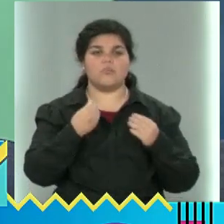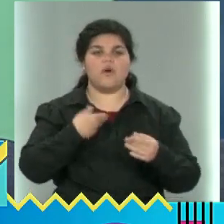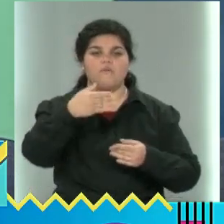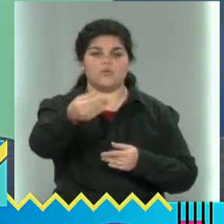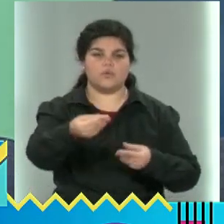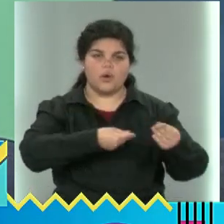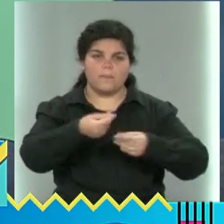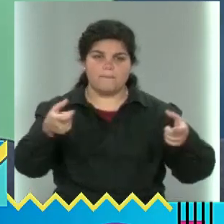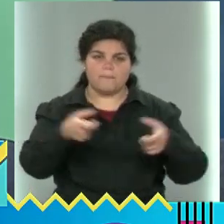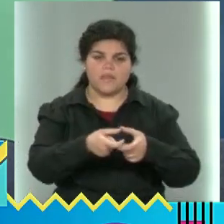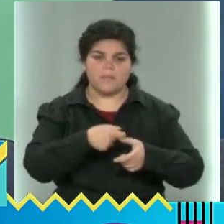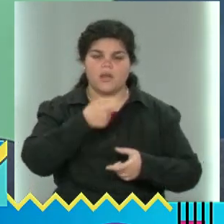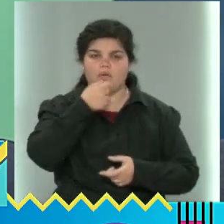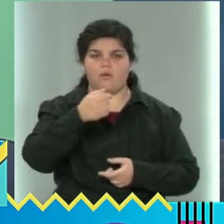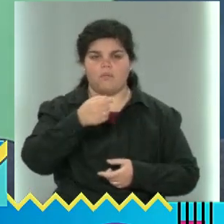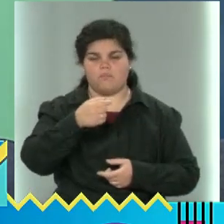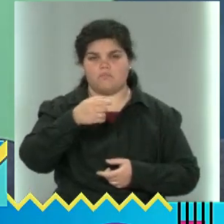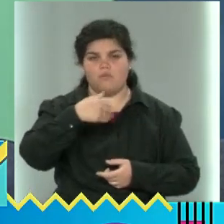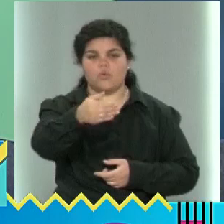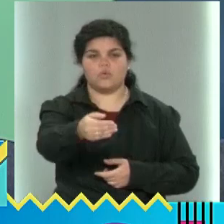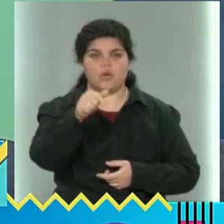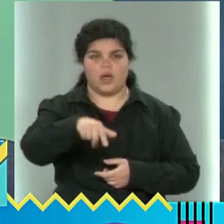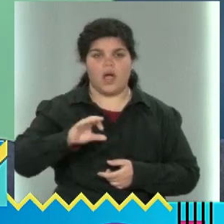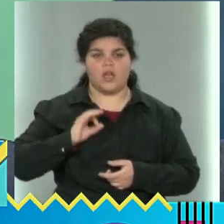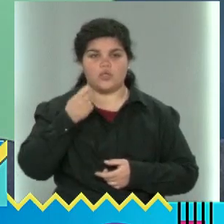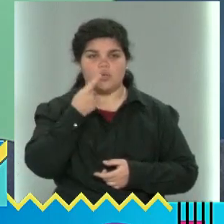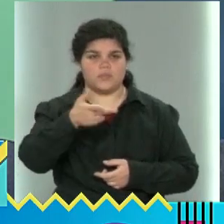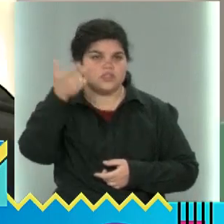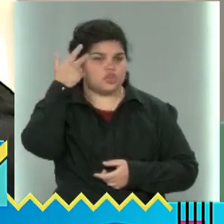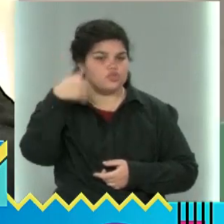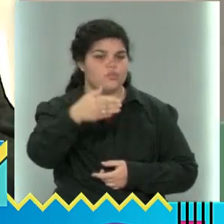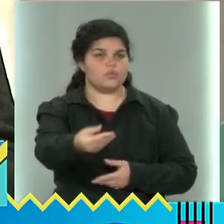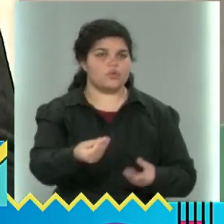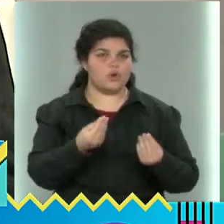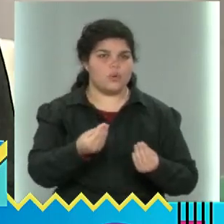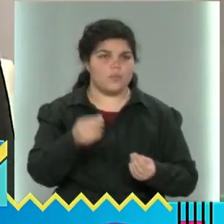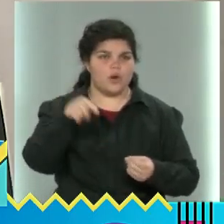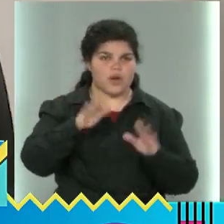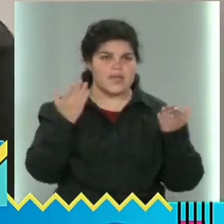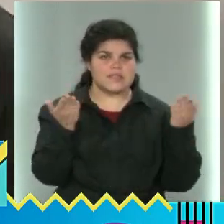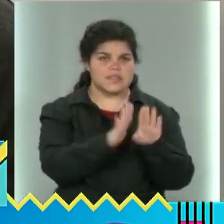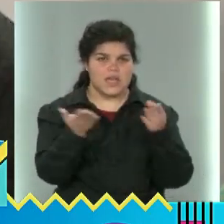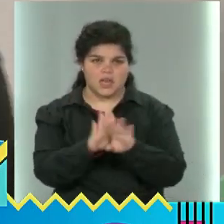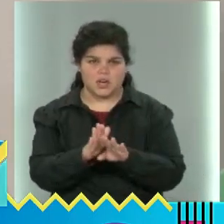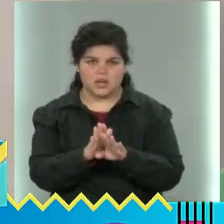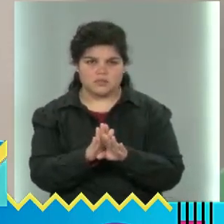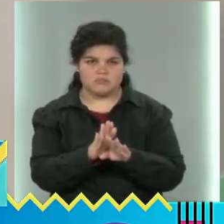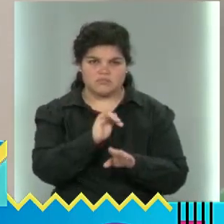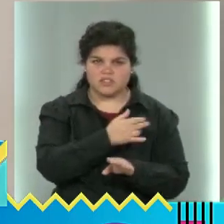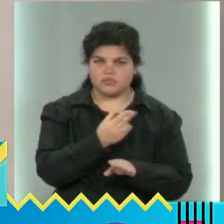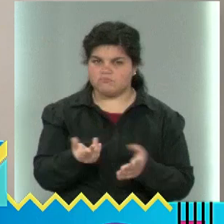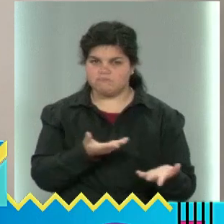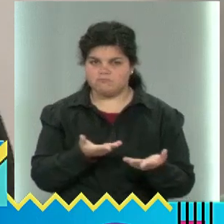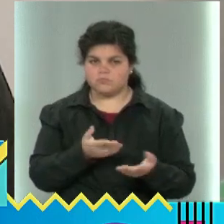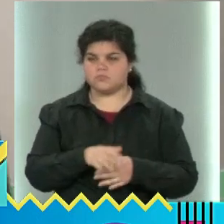pymes en la provincia en lo que resta de este 2018. ¿Se vienen más cierres? Yo creo que